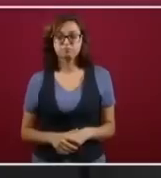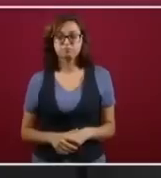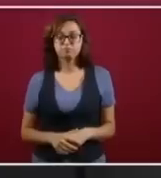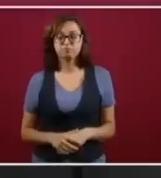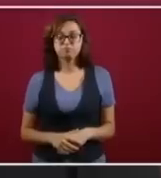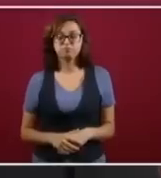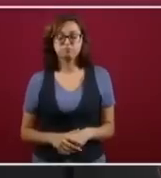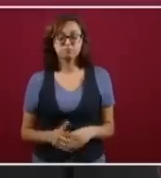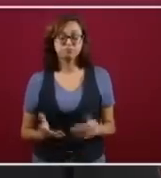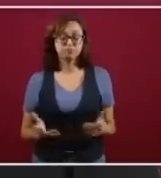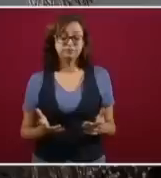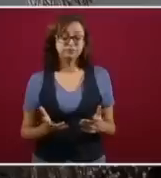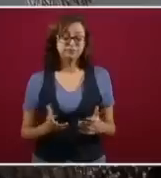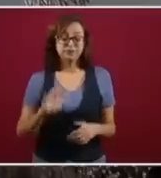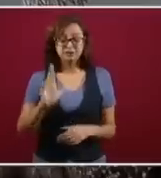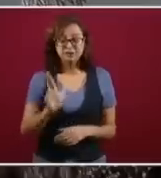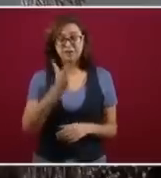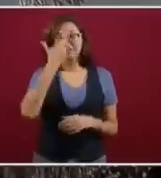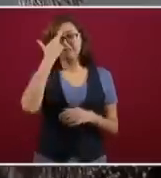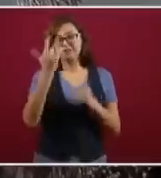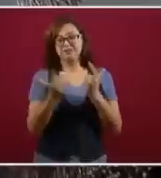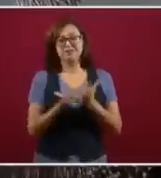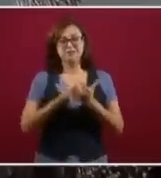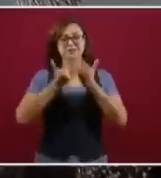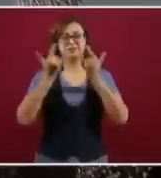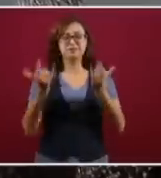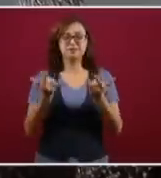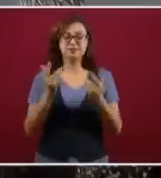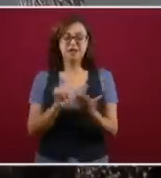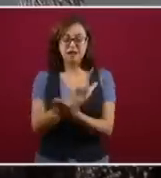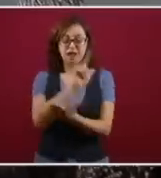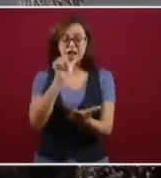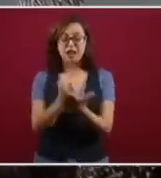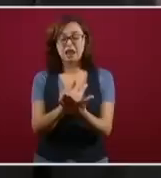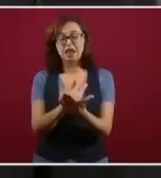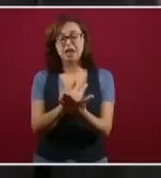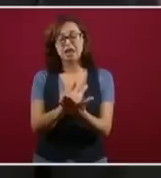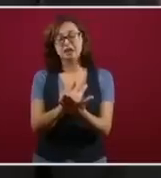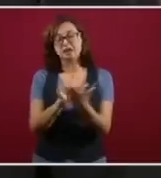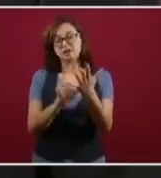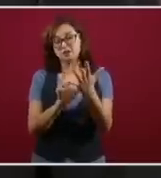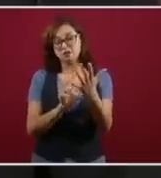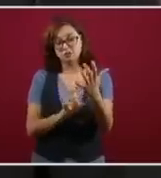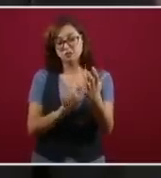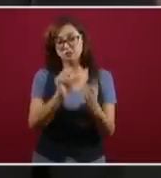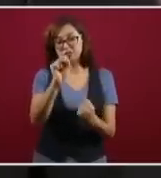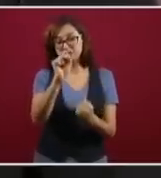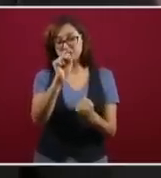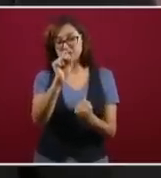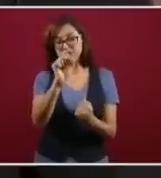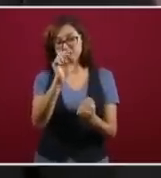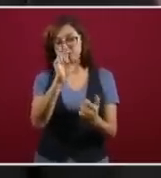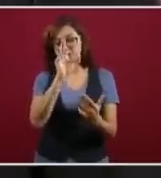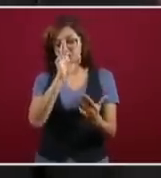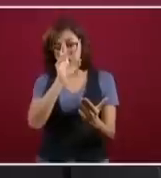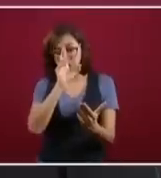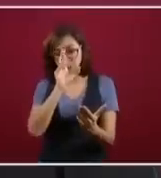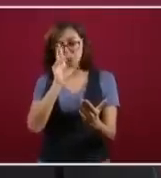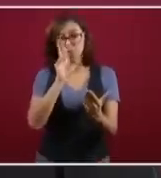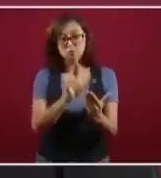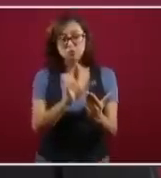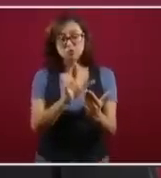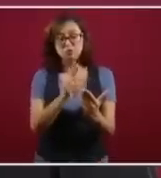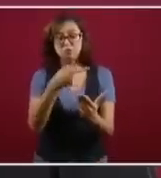haciendo historia, de respetar la ley, la Constitución, en la forma para violarla en el